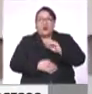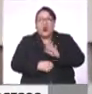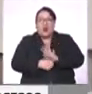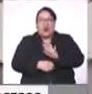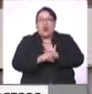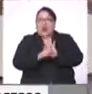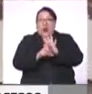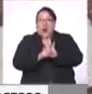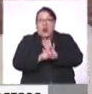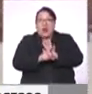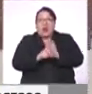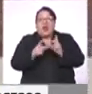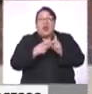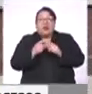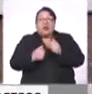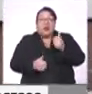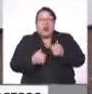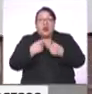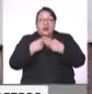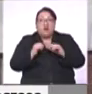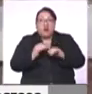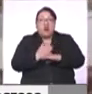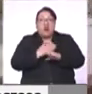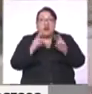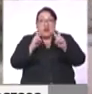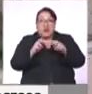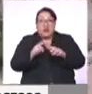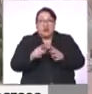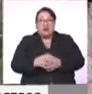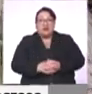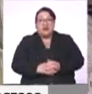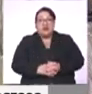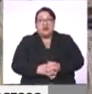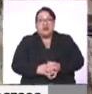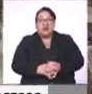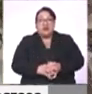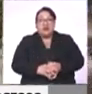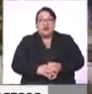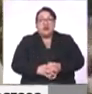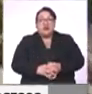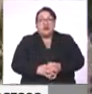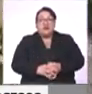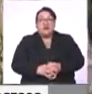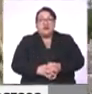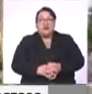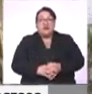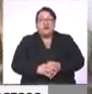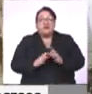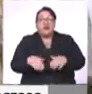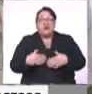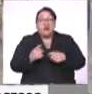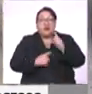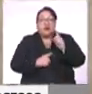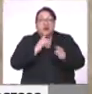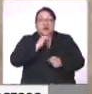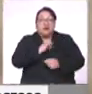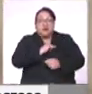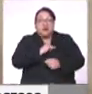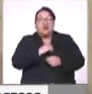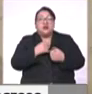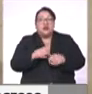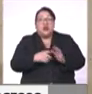informales, respecto de los cuales los informes de análisis de riesgo con fines de formalización emitidos para las entidades competentes